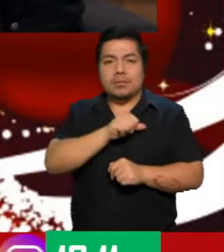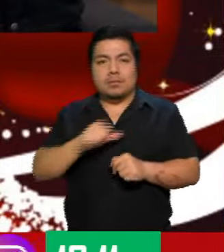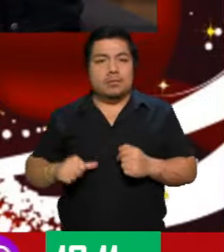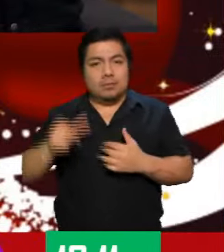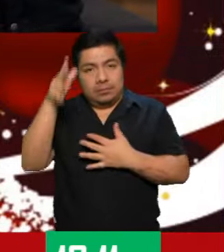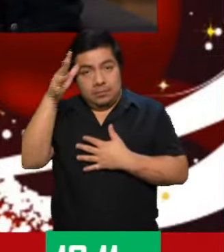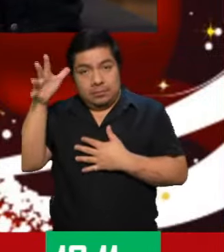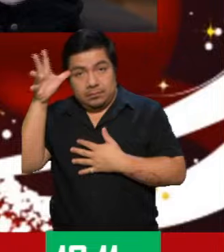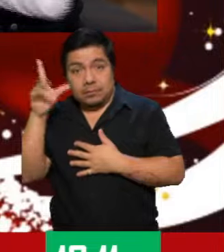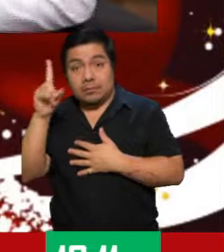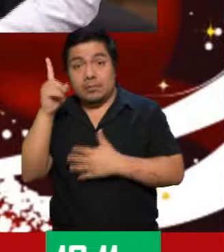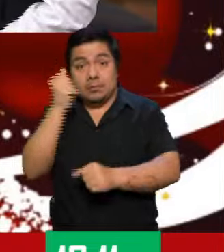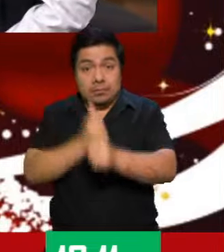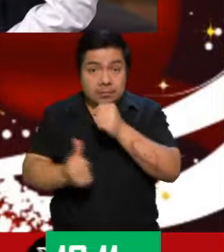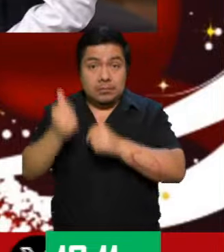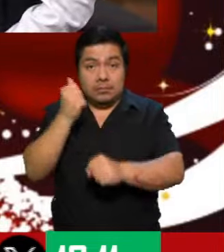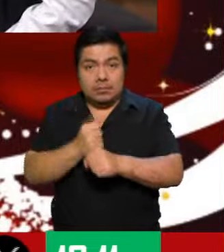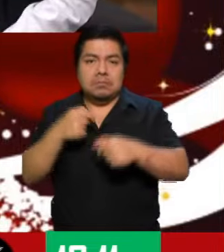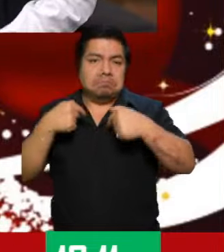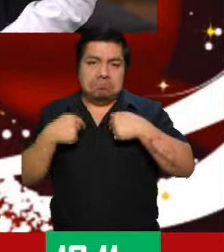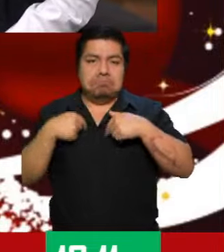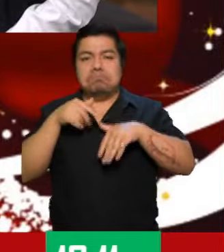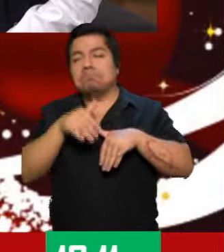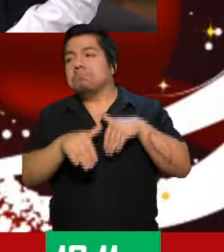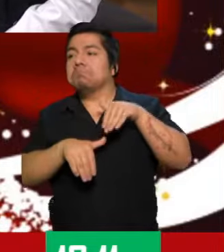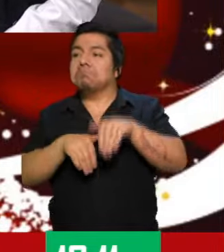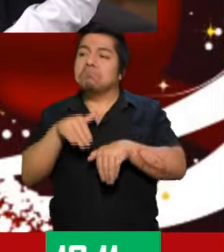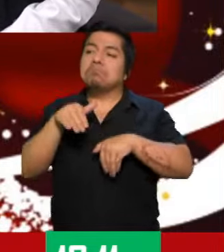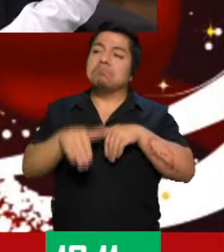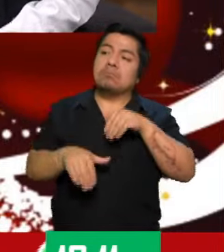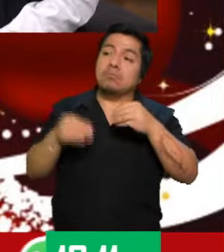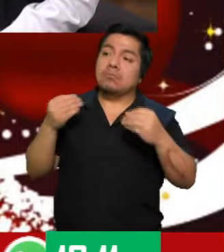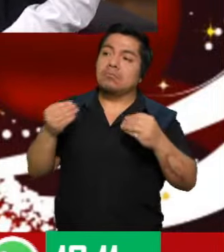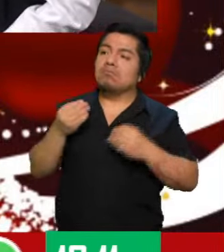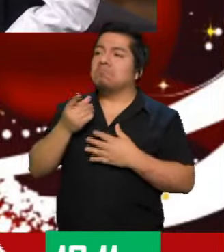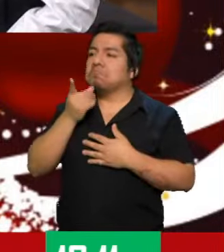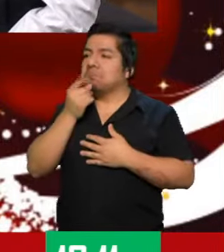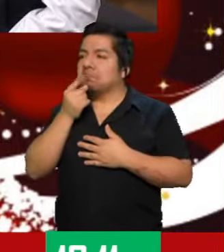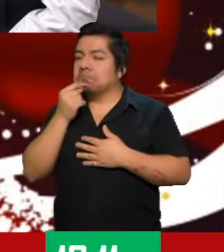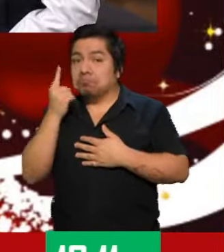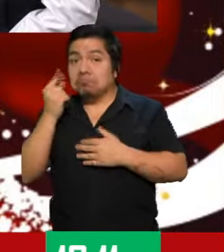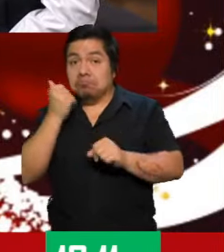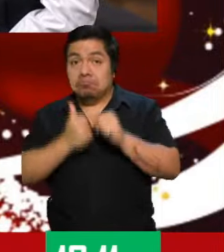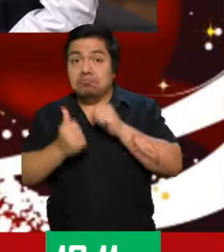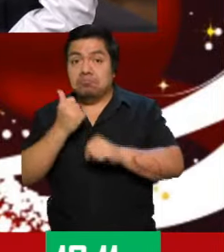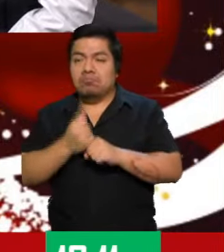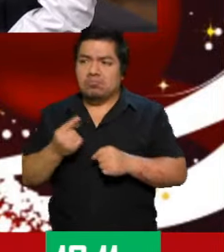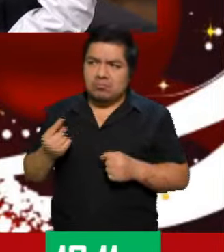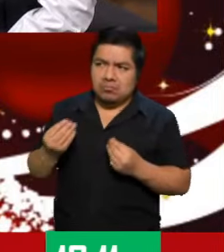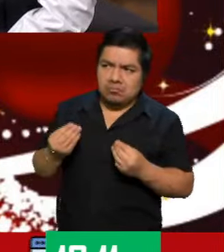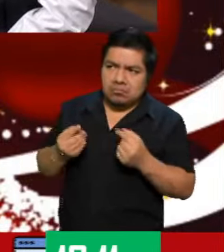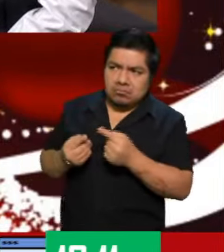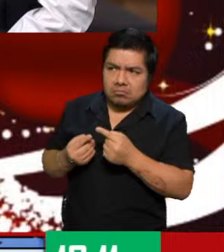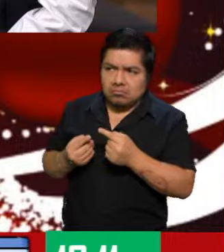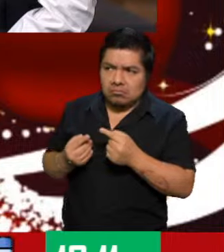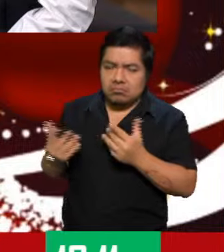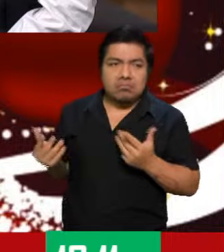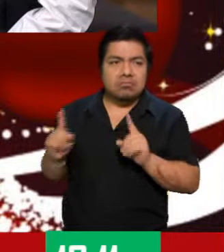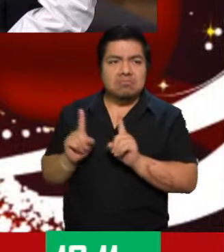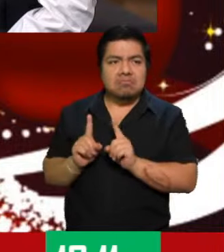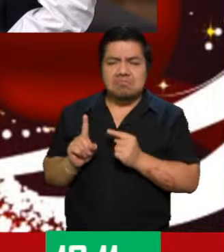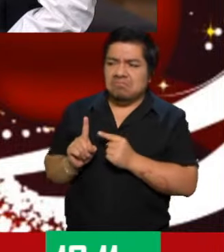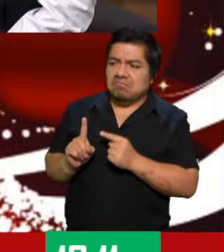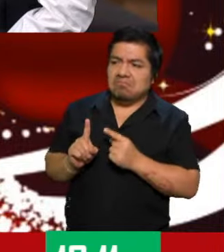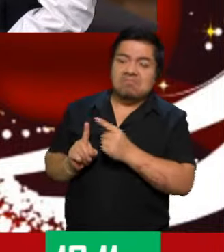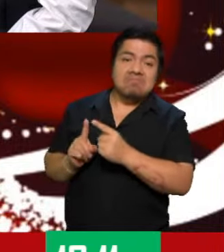año, caminando yo veía en una zona muchísima policía, hace como un año, y me decía quien caminaba conmigo, dice,